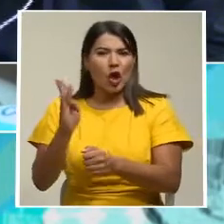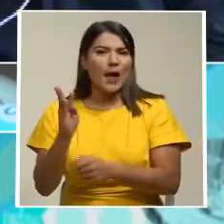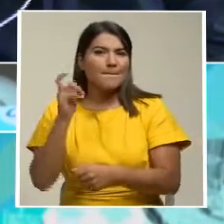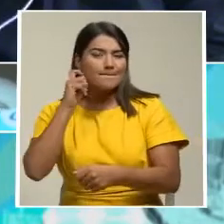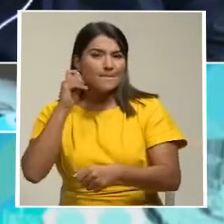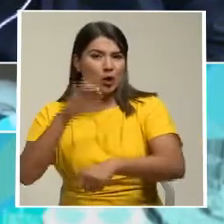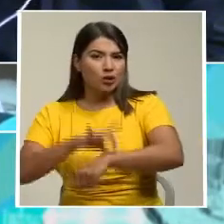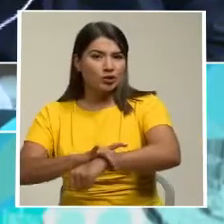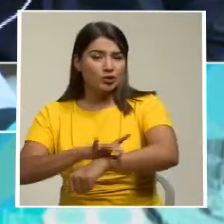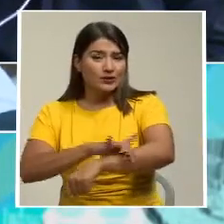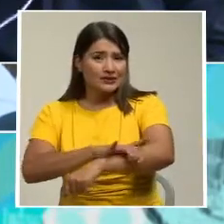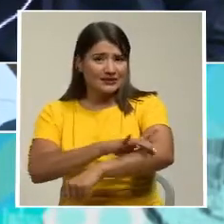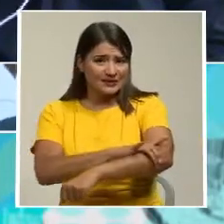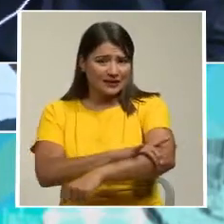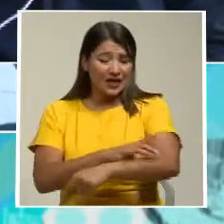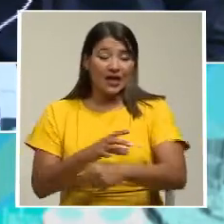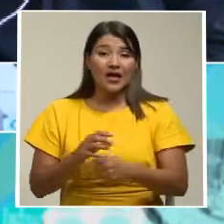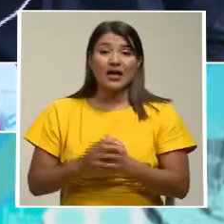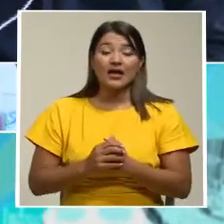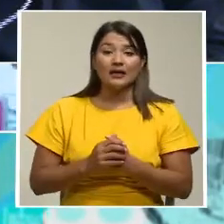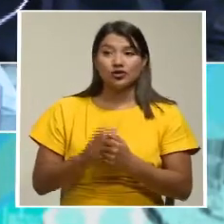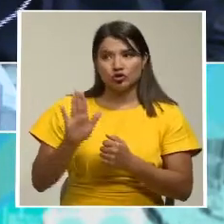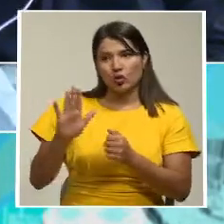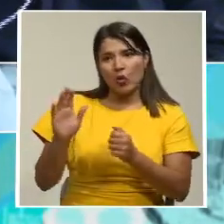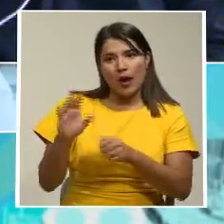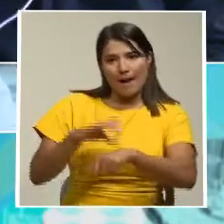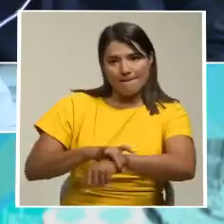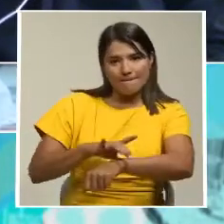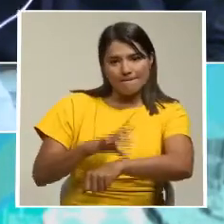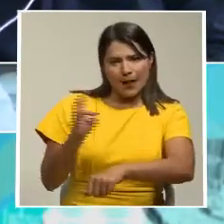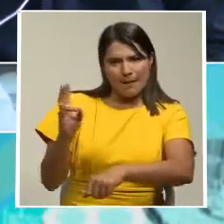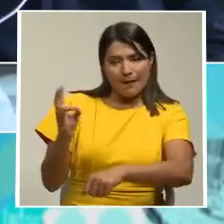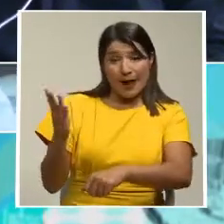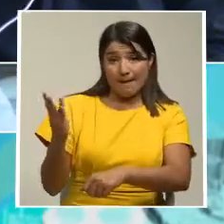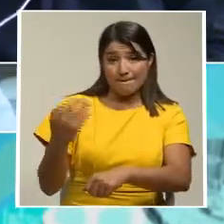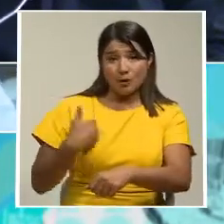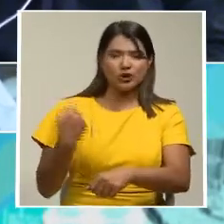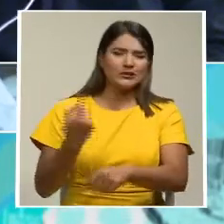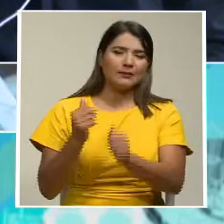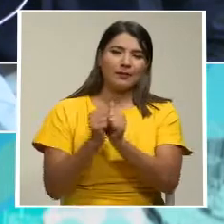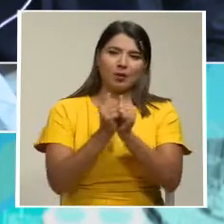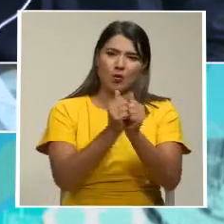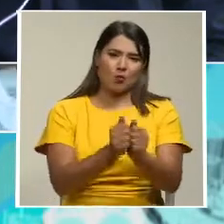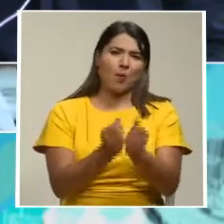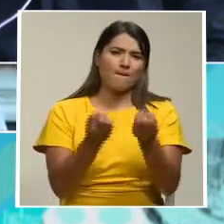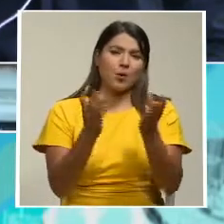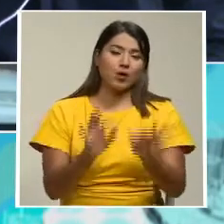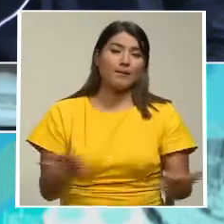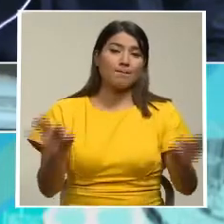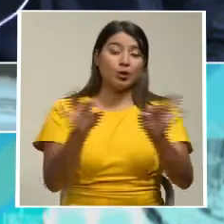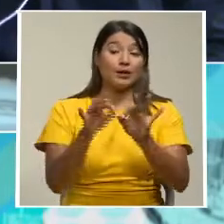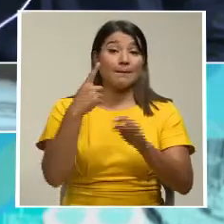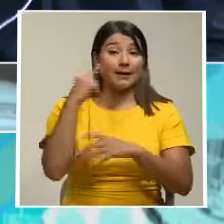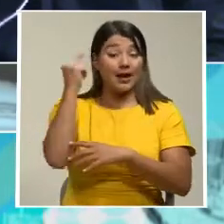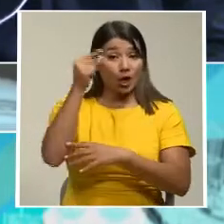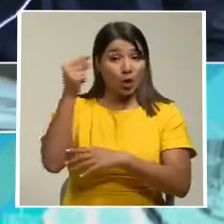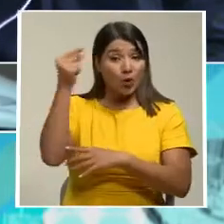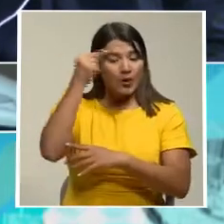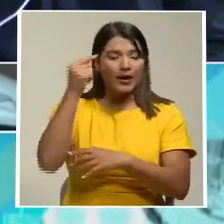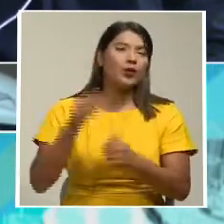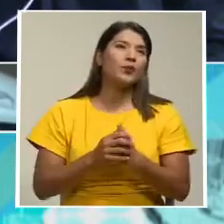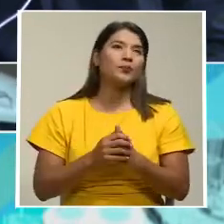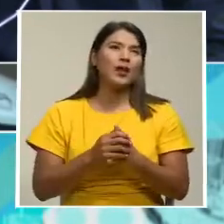parte fundamental del gobierno. Y decíamos que sería cómico si no fuera